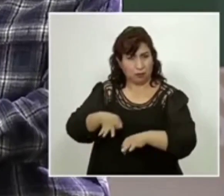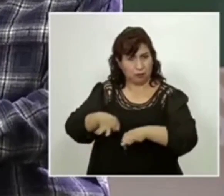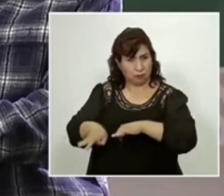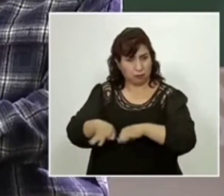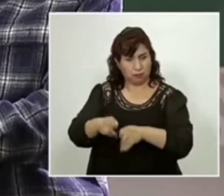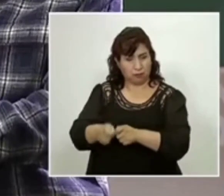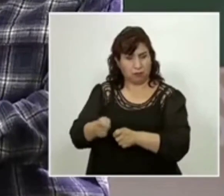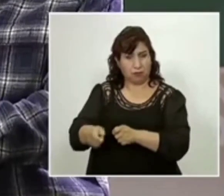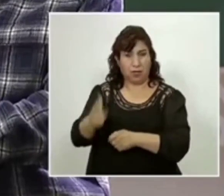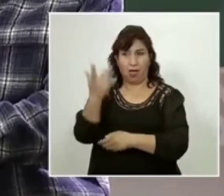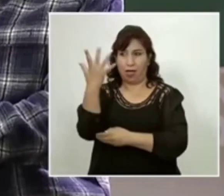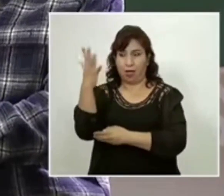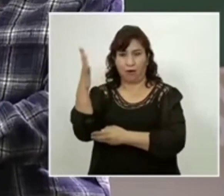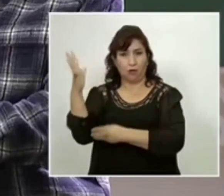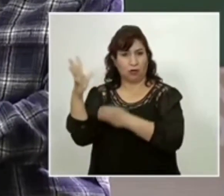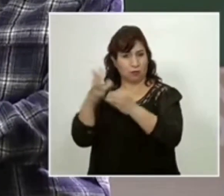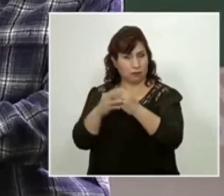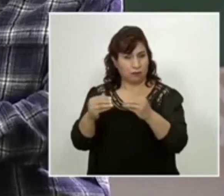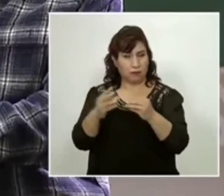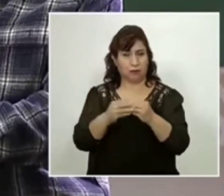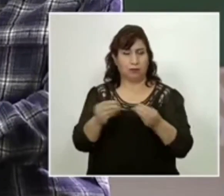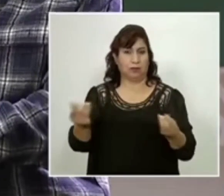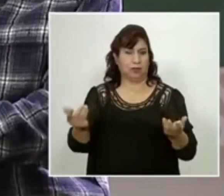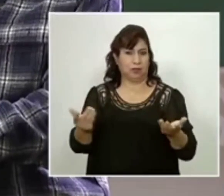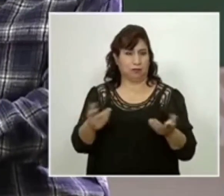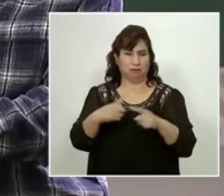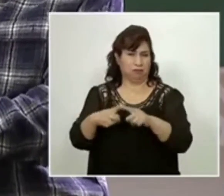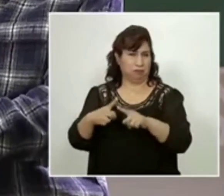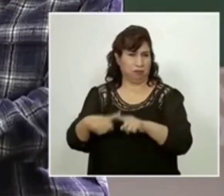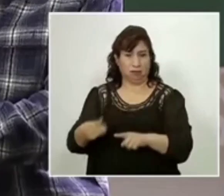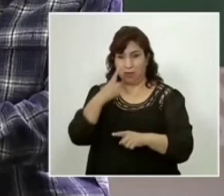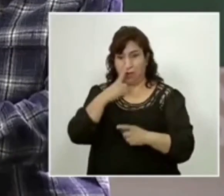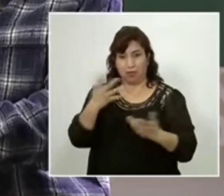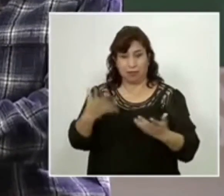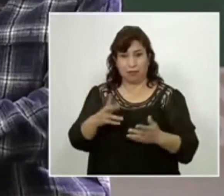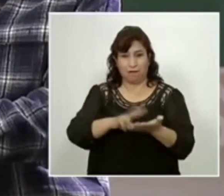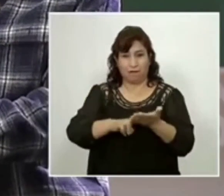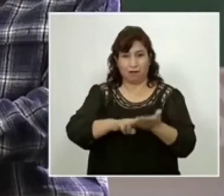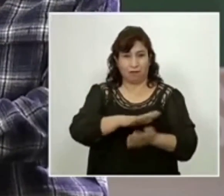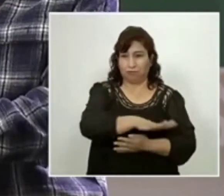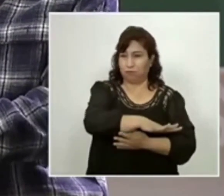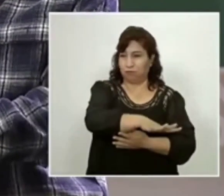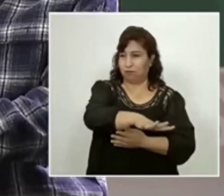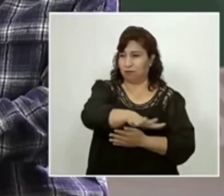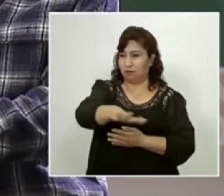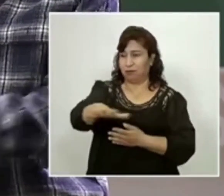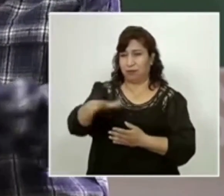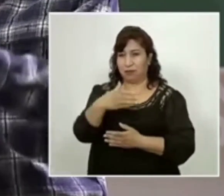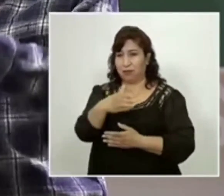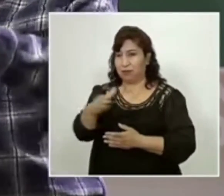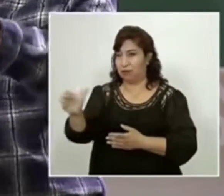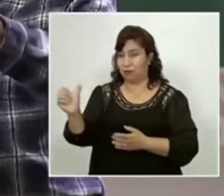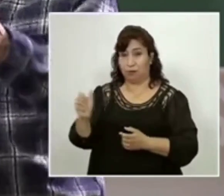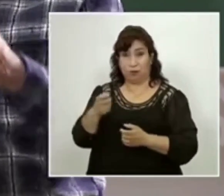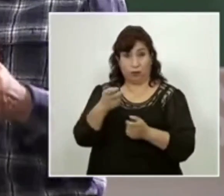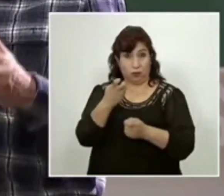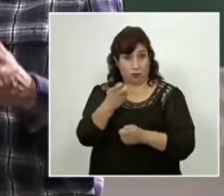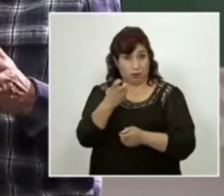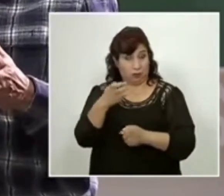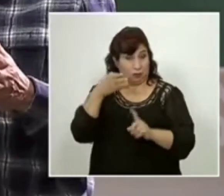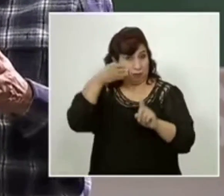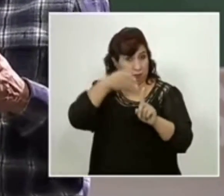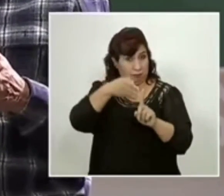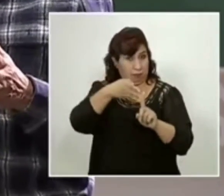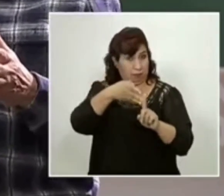árboles frutales, maderables, a reforestar con ese propósito,